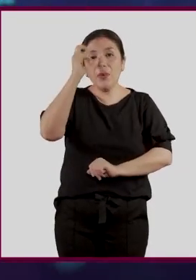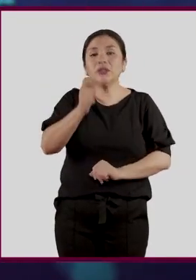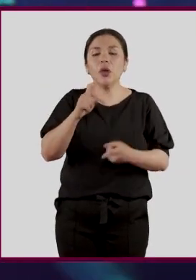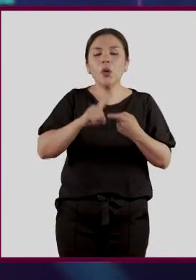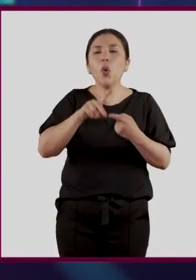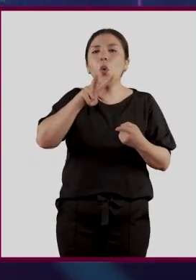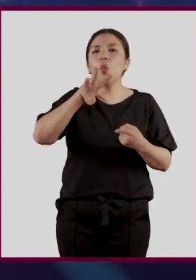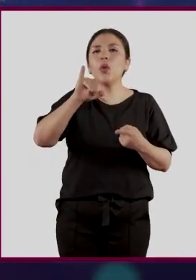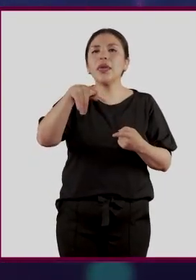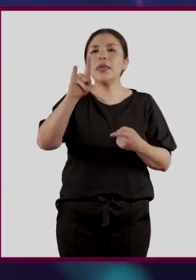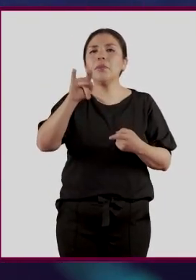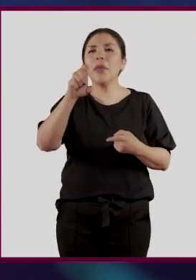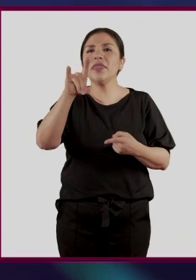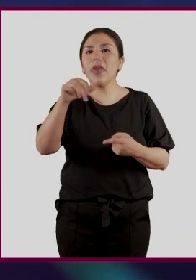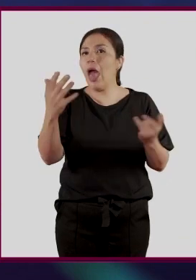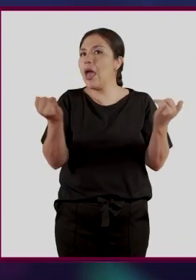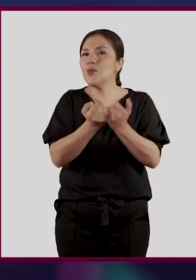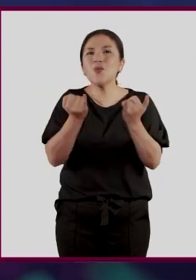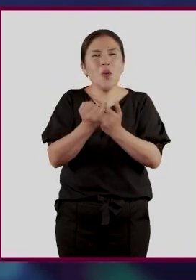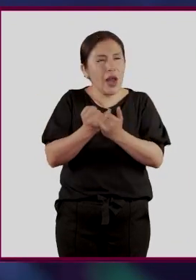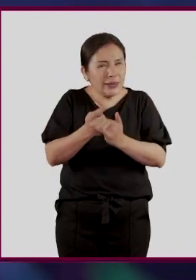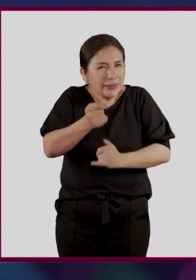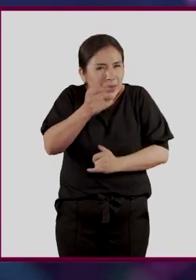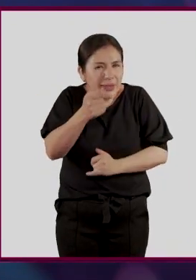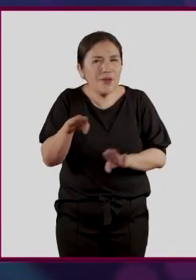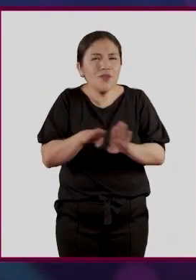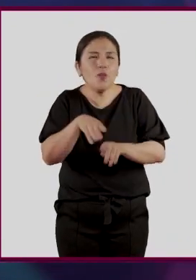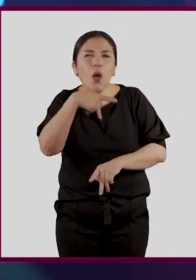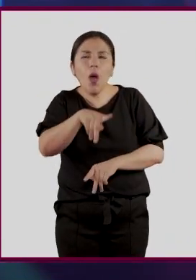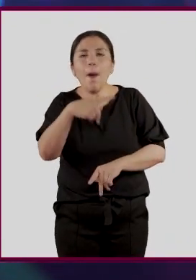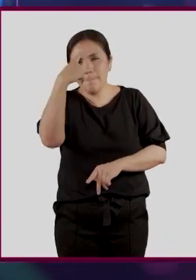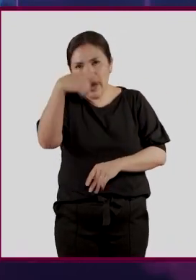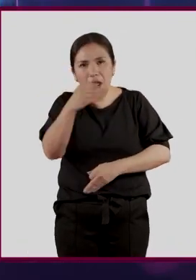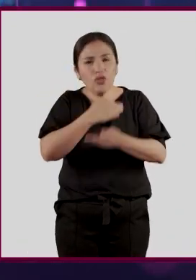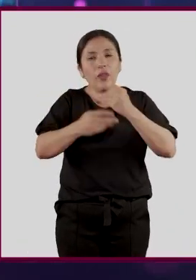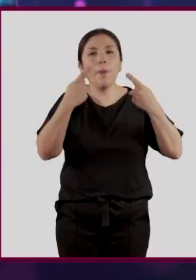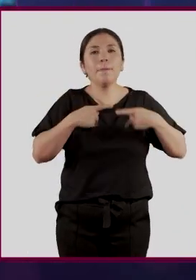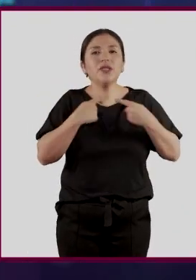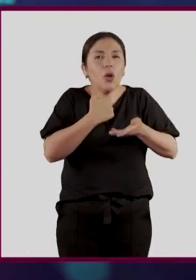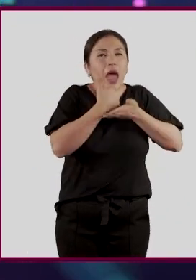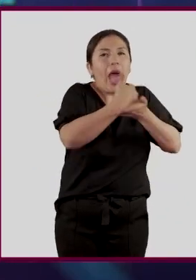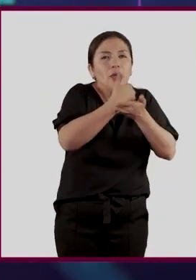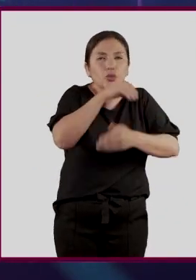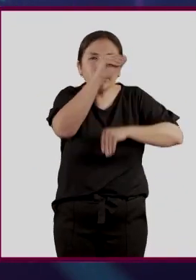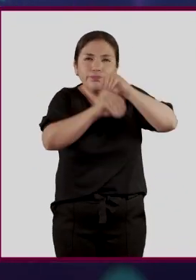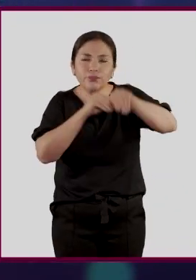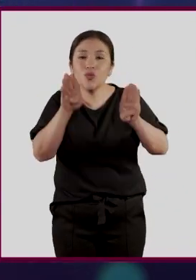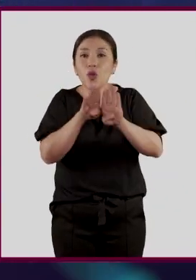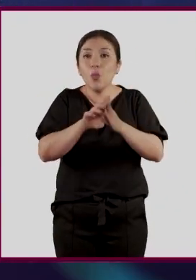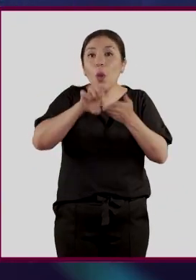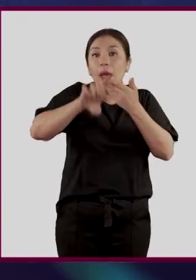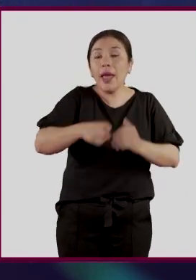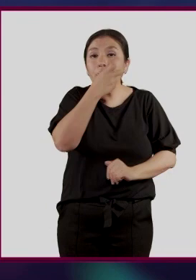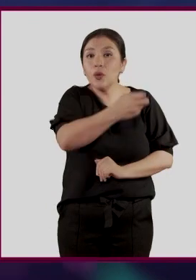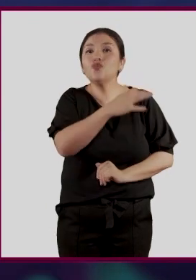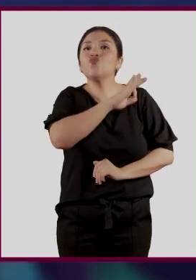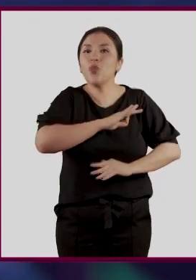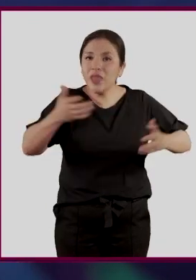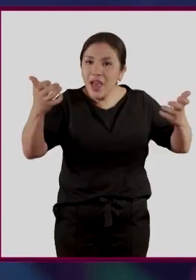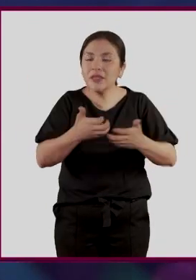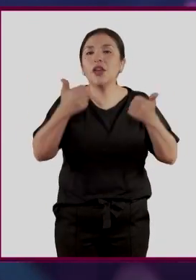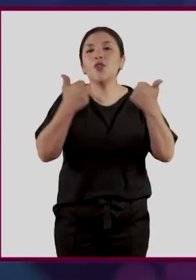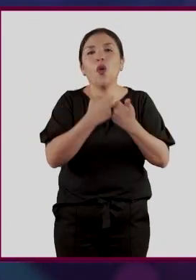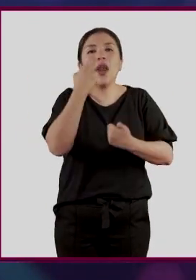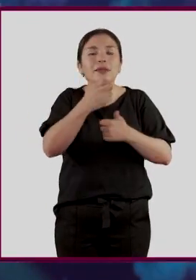Wikipedia, tiene una filosofía muy parecida, que es una filosofía de colaboración, y ahí vemos un gran ejemplo de lo que se puede lograr con este tipo